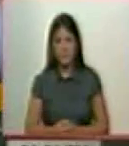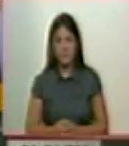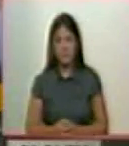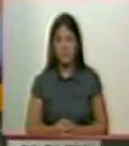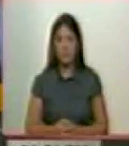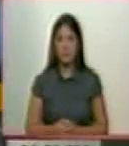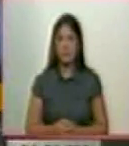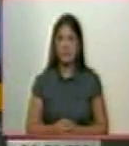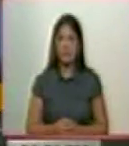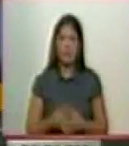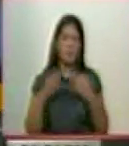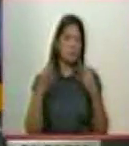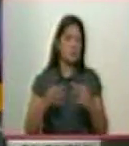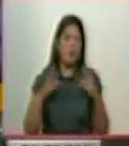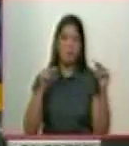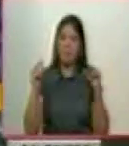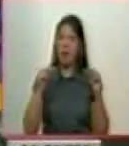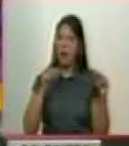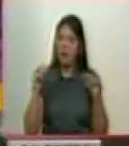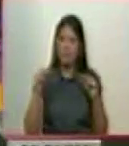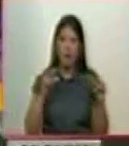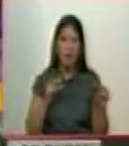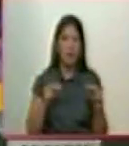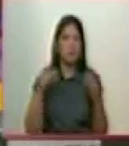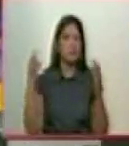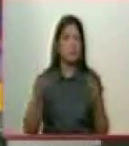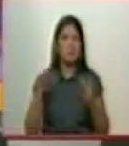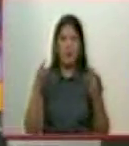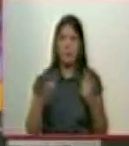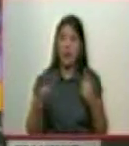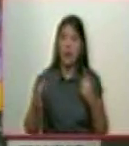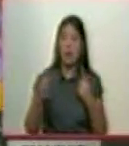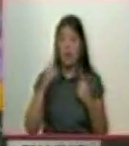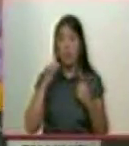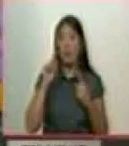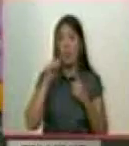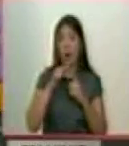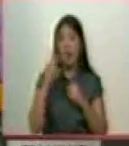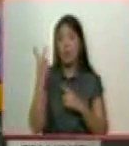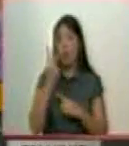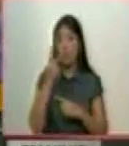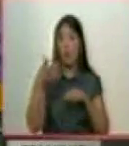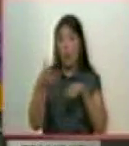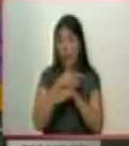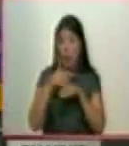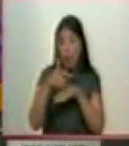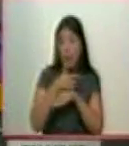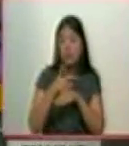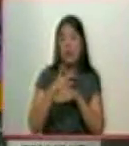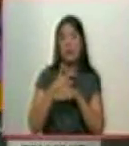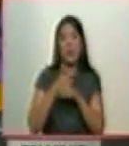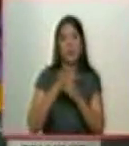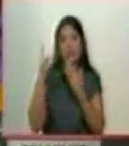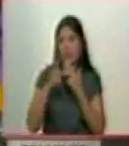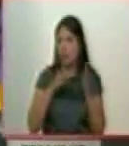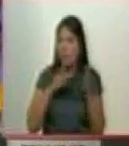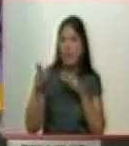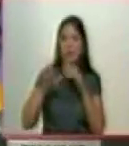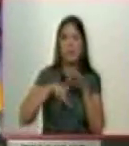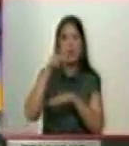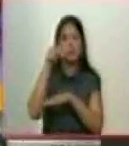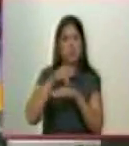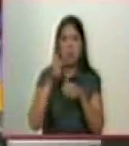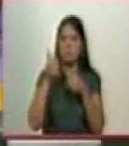siempre dialogando, siempre lograr que ambos gobiernos sigamos adelante con nuestras agendas nacionales,